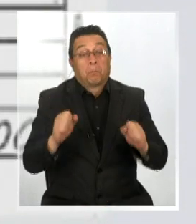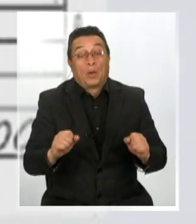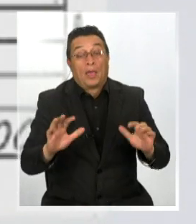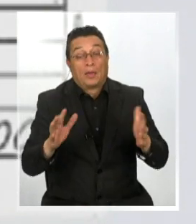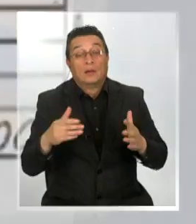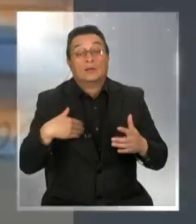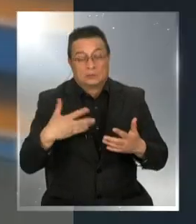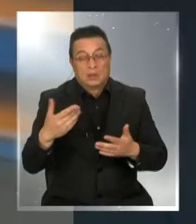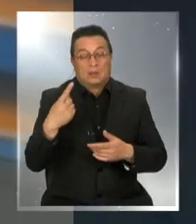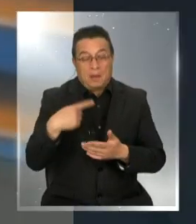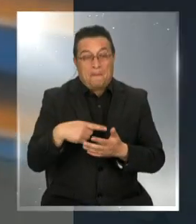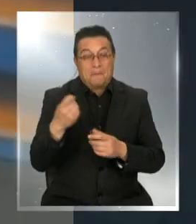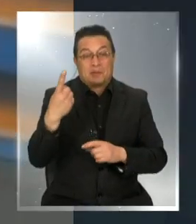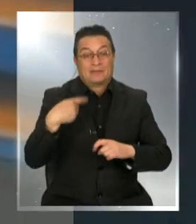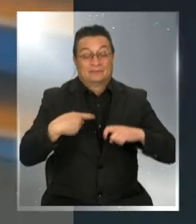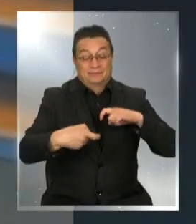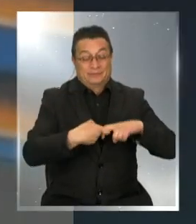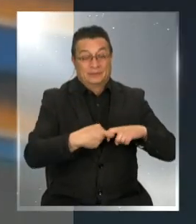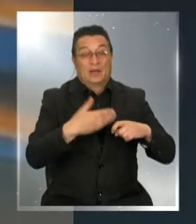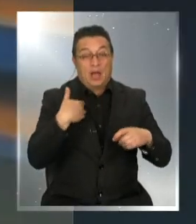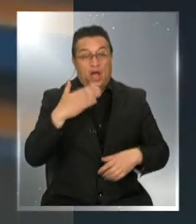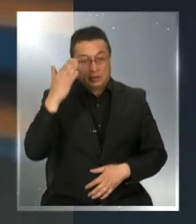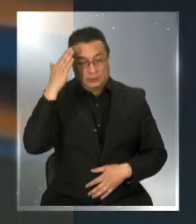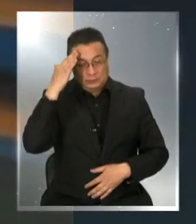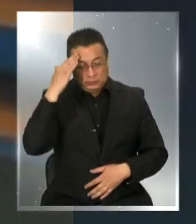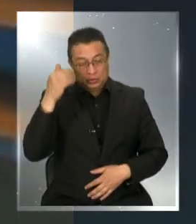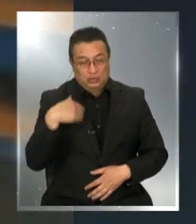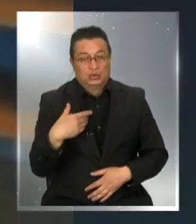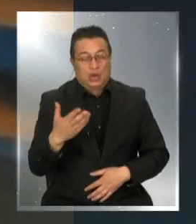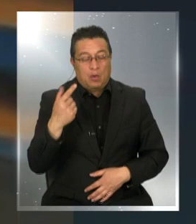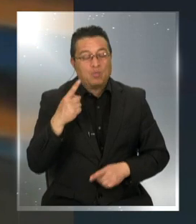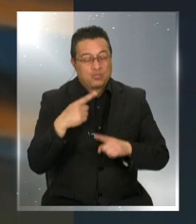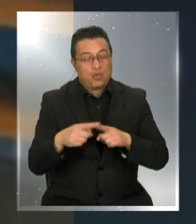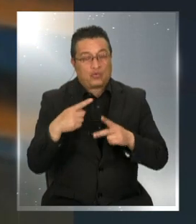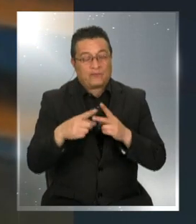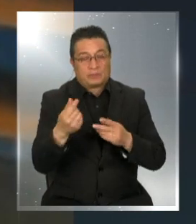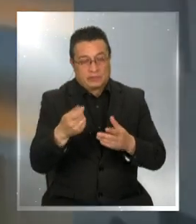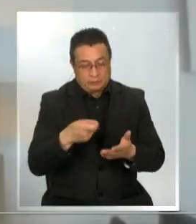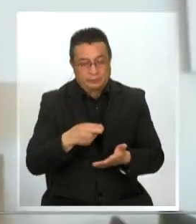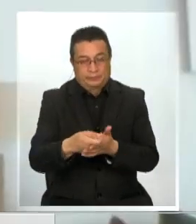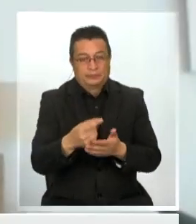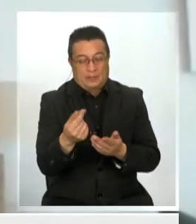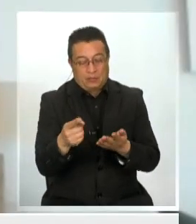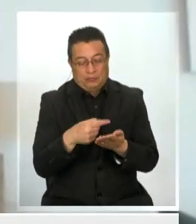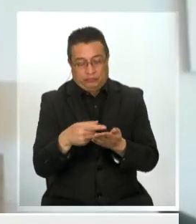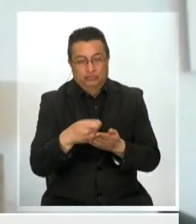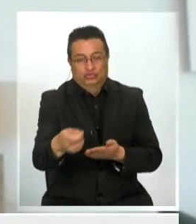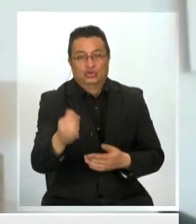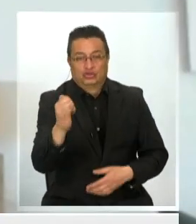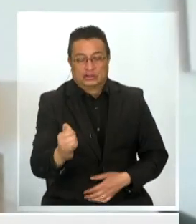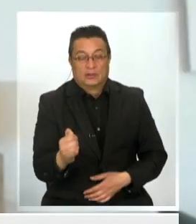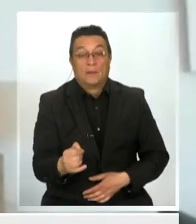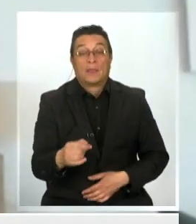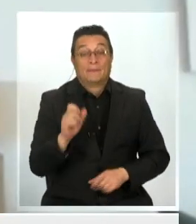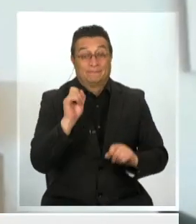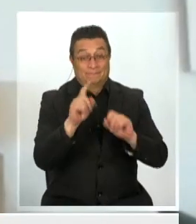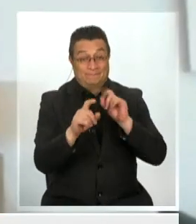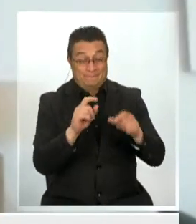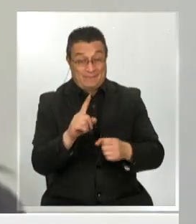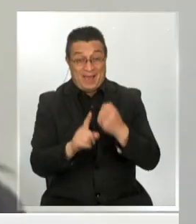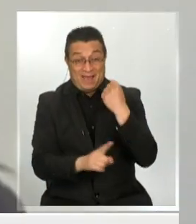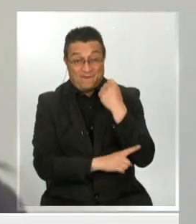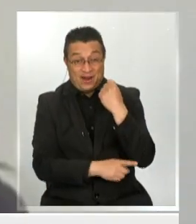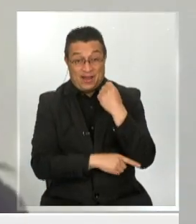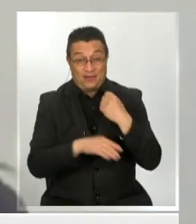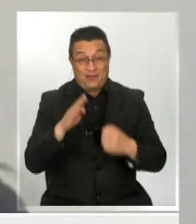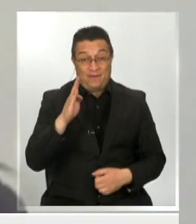que me pasaba a mi primer marido, que sí recuerdo en que varias veces pasó dinero en efectivo. La defensa de Blanco señaló que el Ministerio